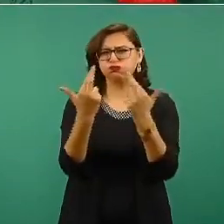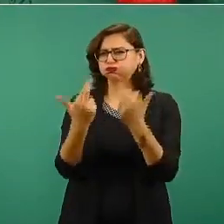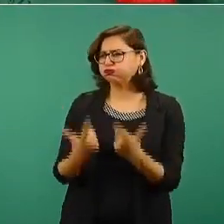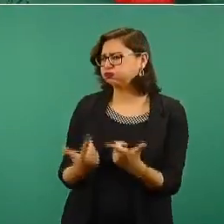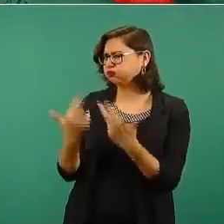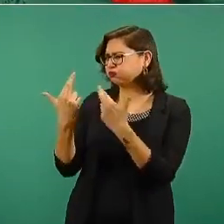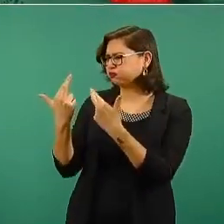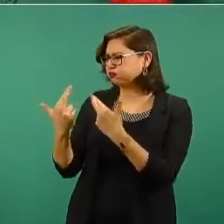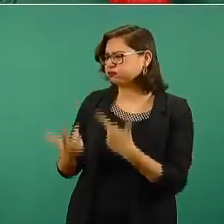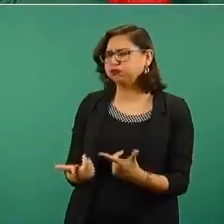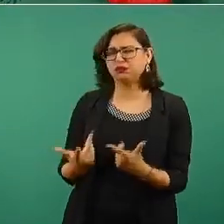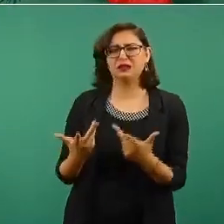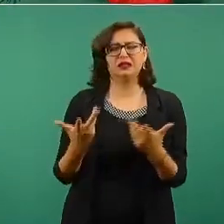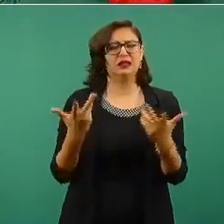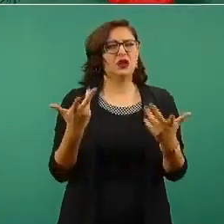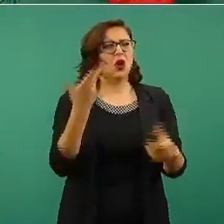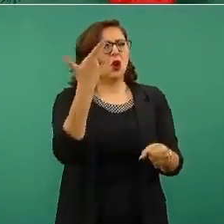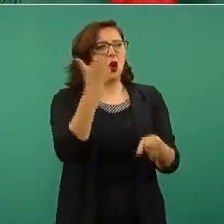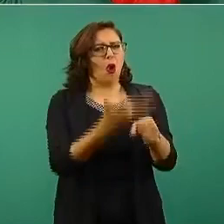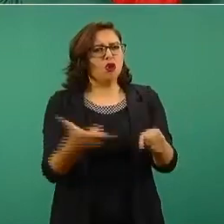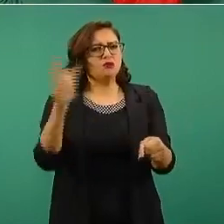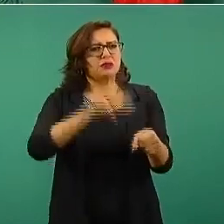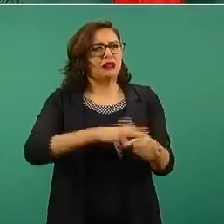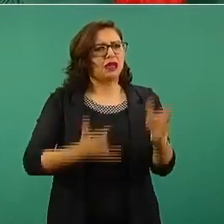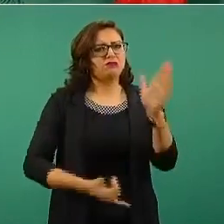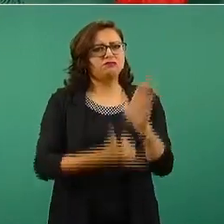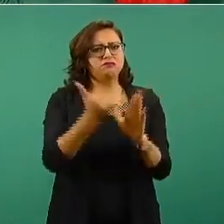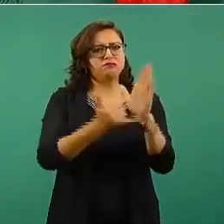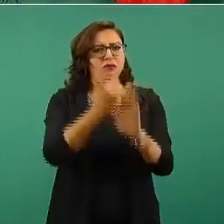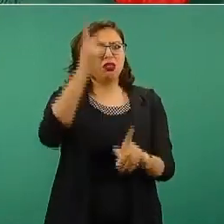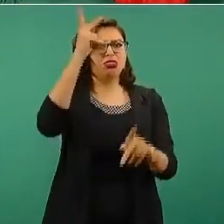hospitales en proceso, es decir,